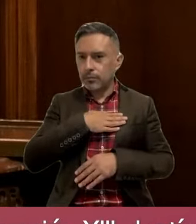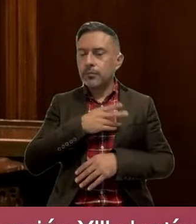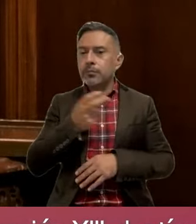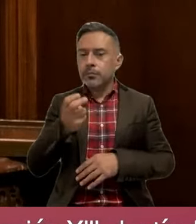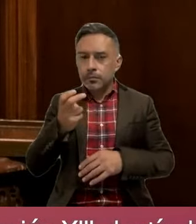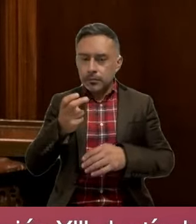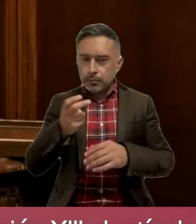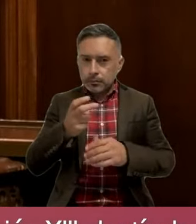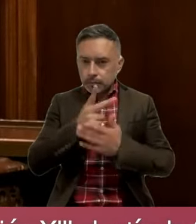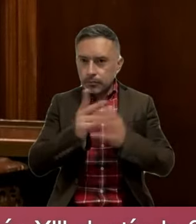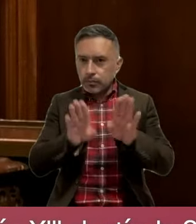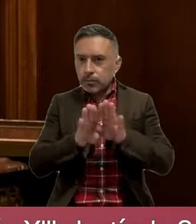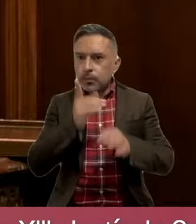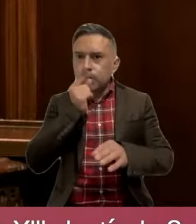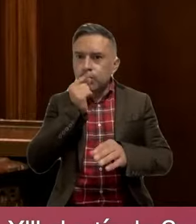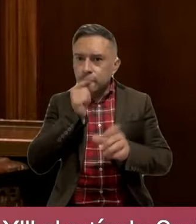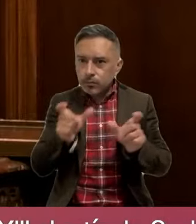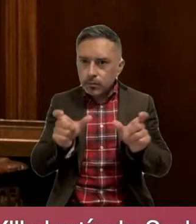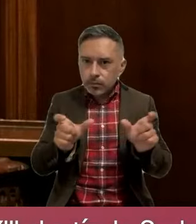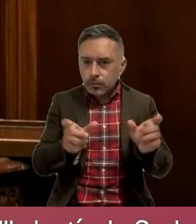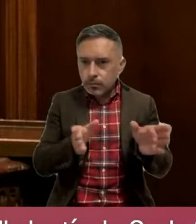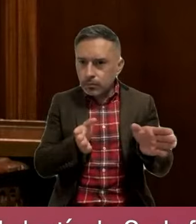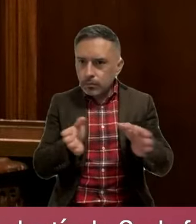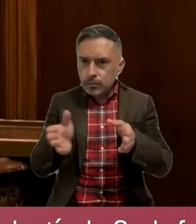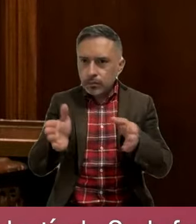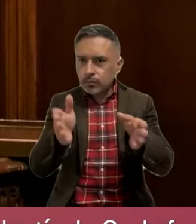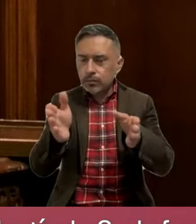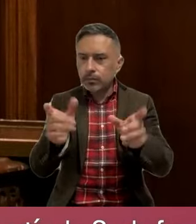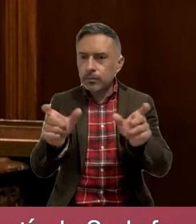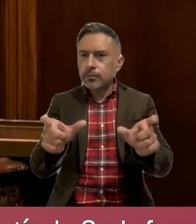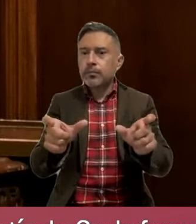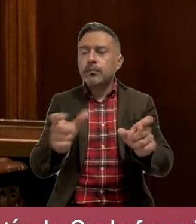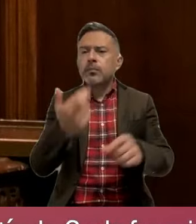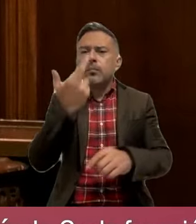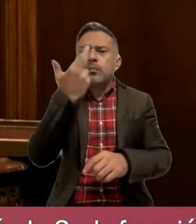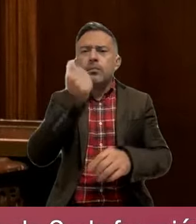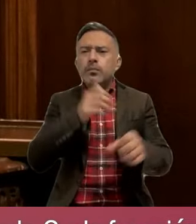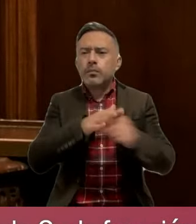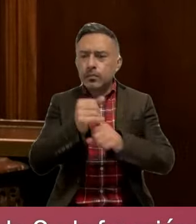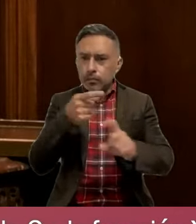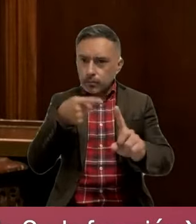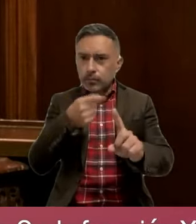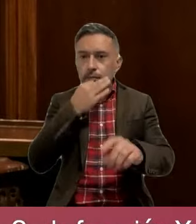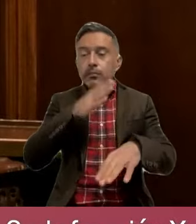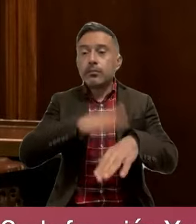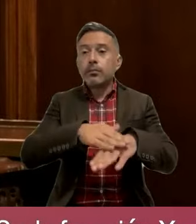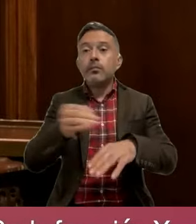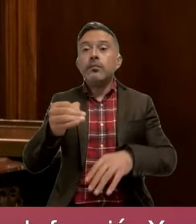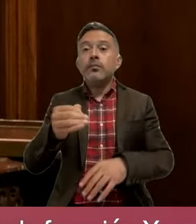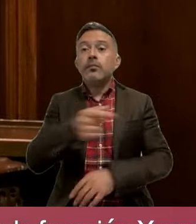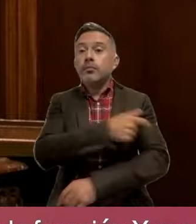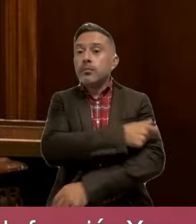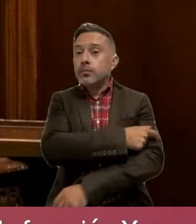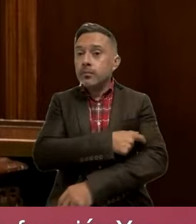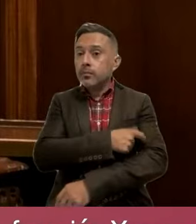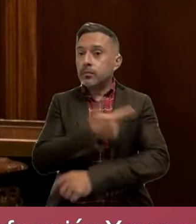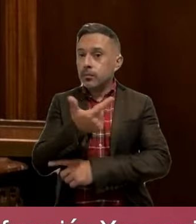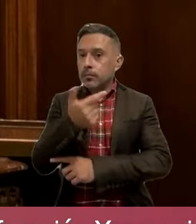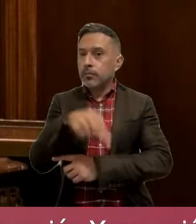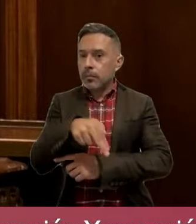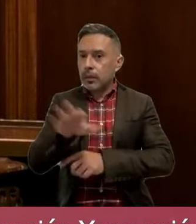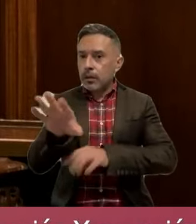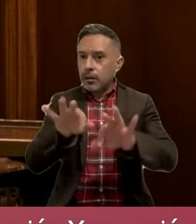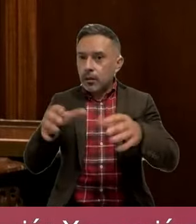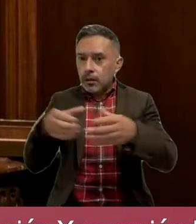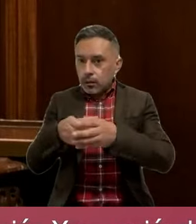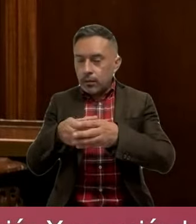seguridad, atención de las causas, consolidación de la Guardia Nacional, fortalecimiento